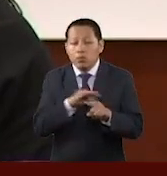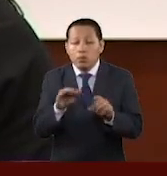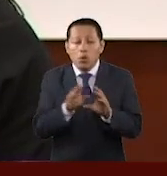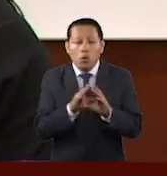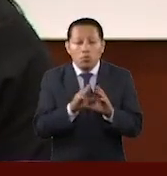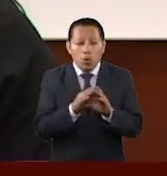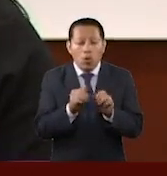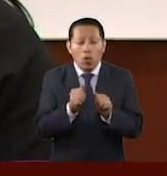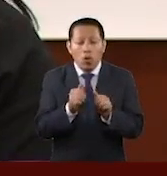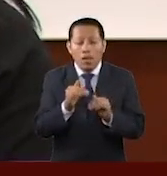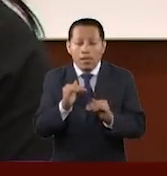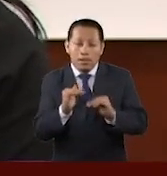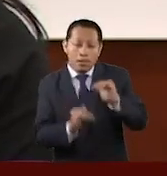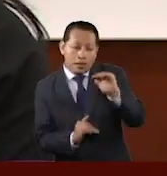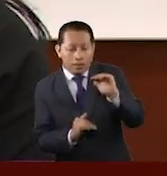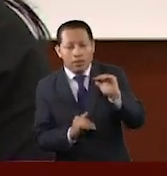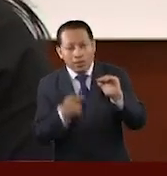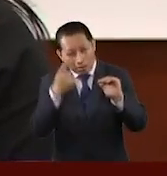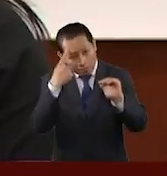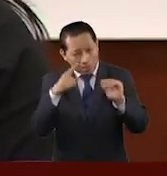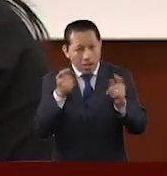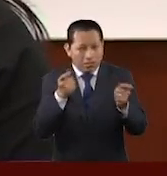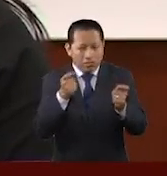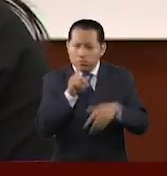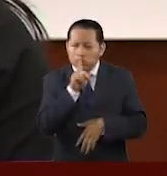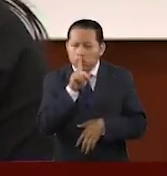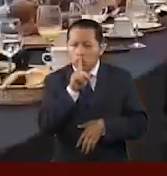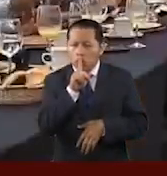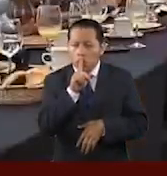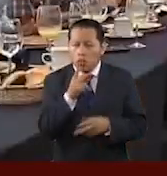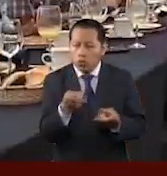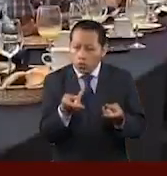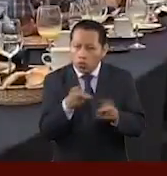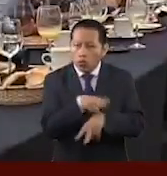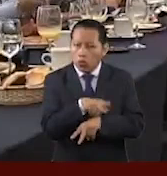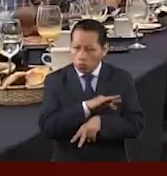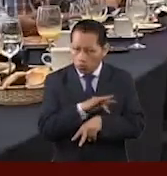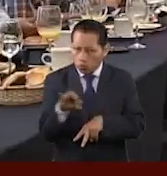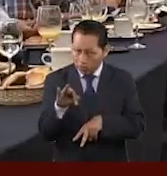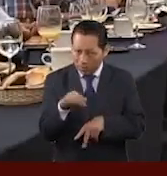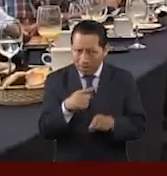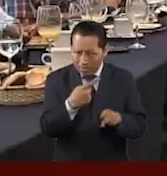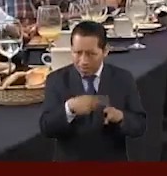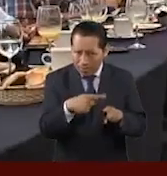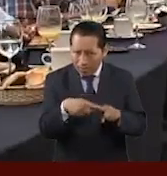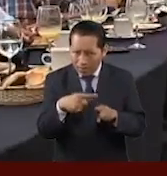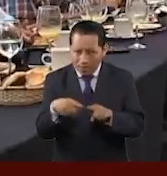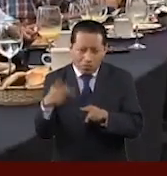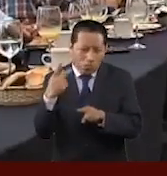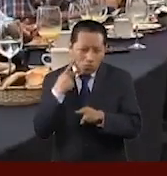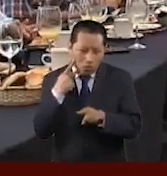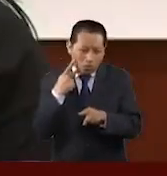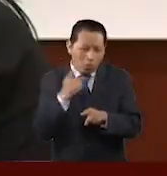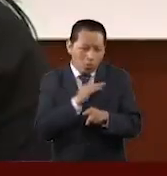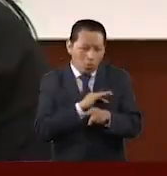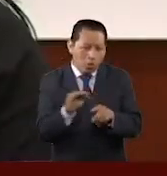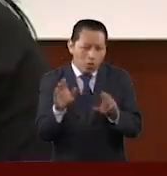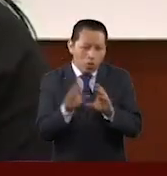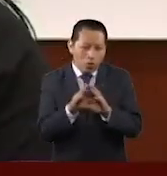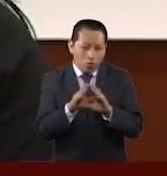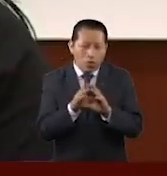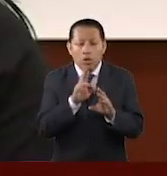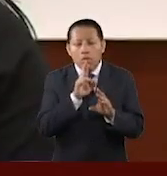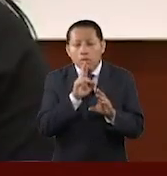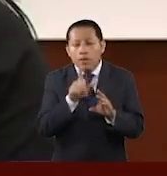una desventaja en el ejercicio del poder, sino al contrario, pluralidad política. Podemos encontrar la